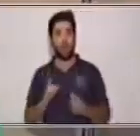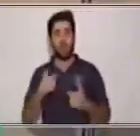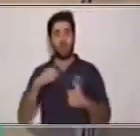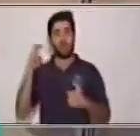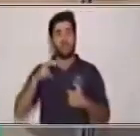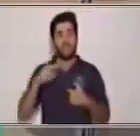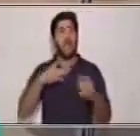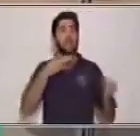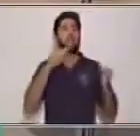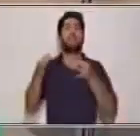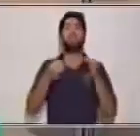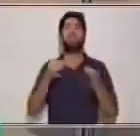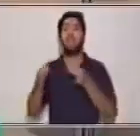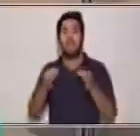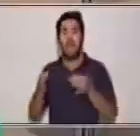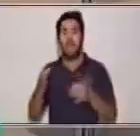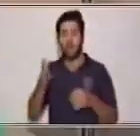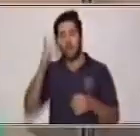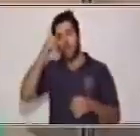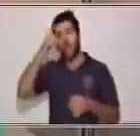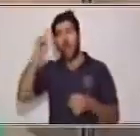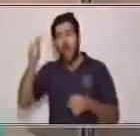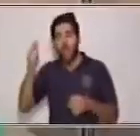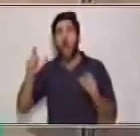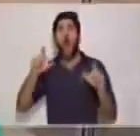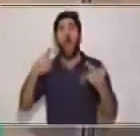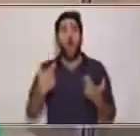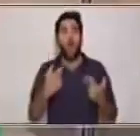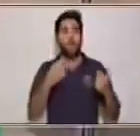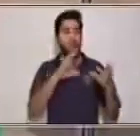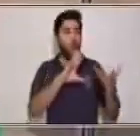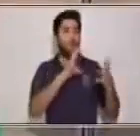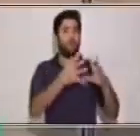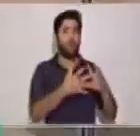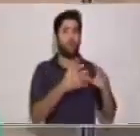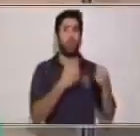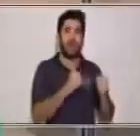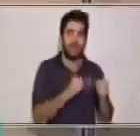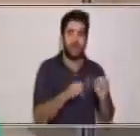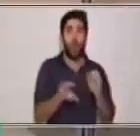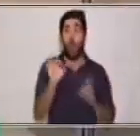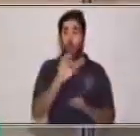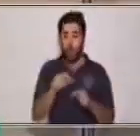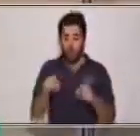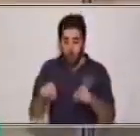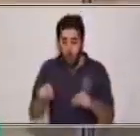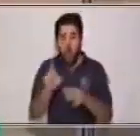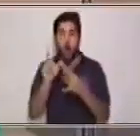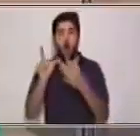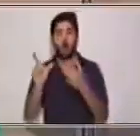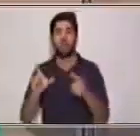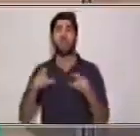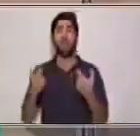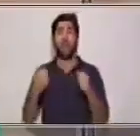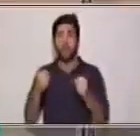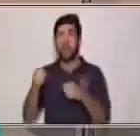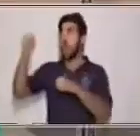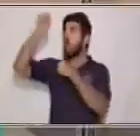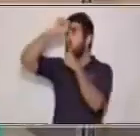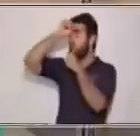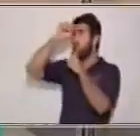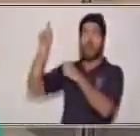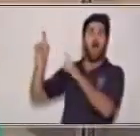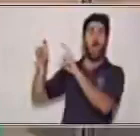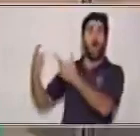usar la lógica para poder explicar cómo se creó lo que tengo enfrente, cómo se creó la luna, cómo se creó el